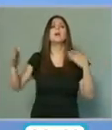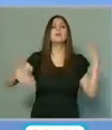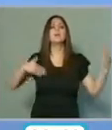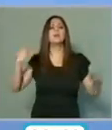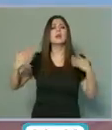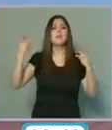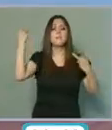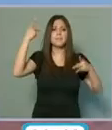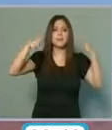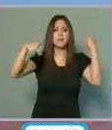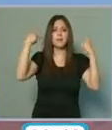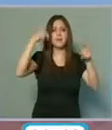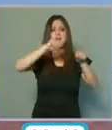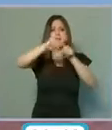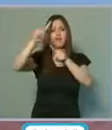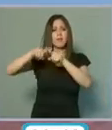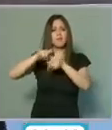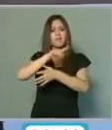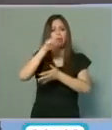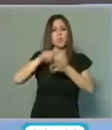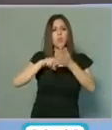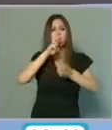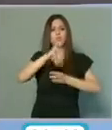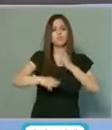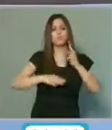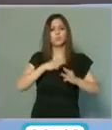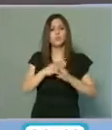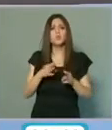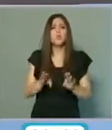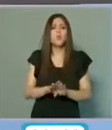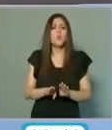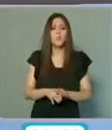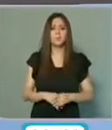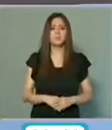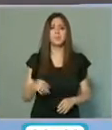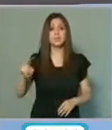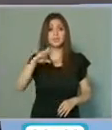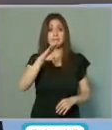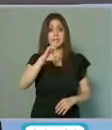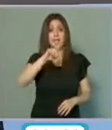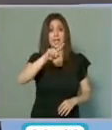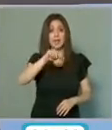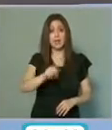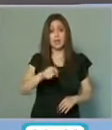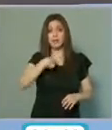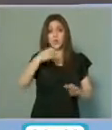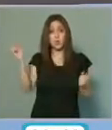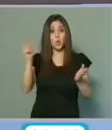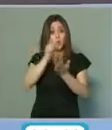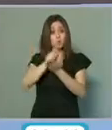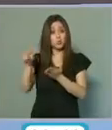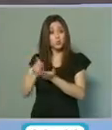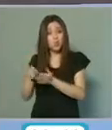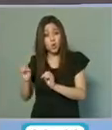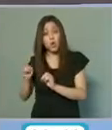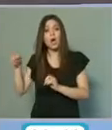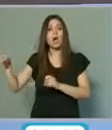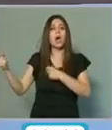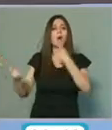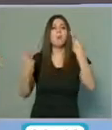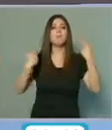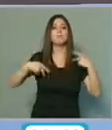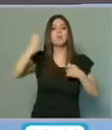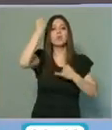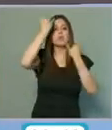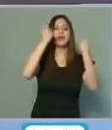distintas partes del mundo? Mira, lo interesante del asunto es que los celtas, al no dejar nada, todo lo que se ha hecho es una reconstrucción. Cuando llega el